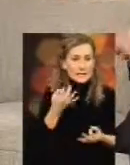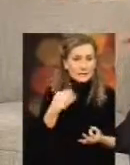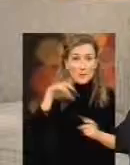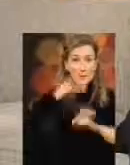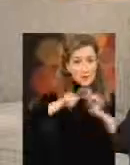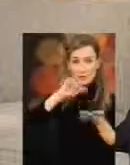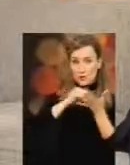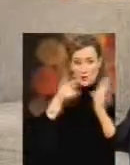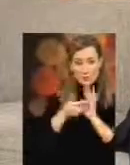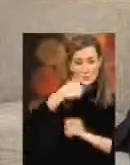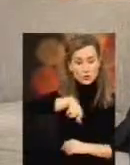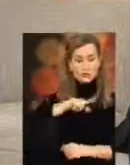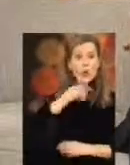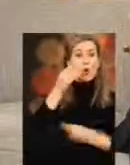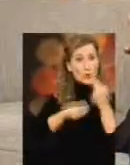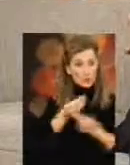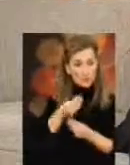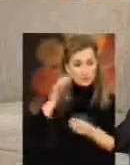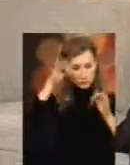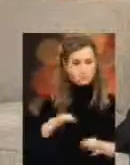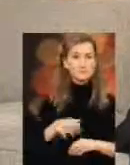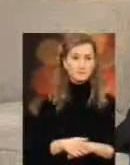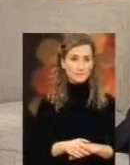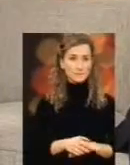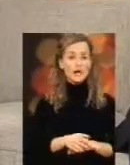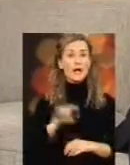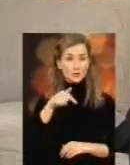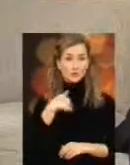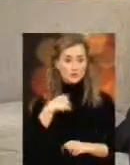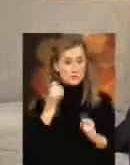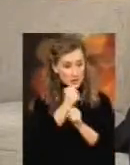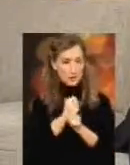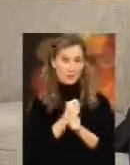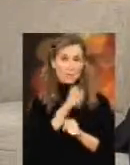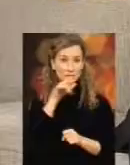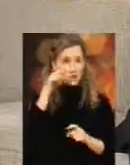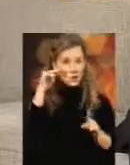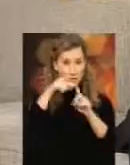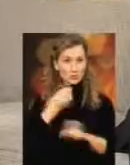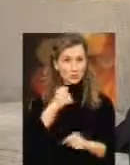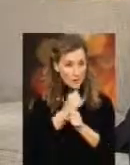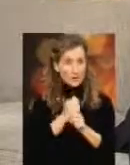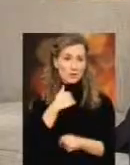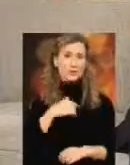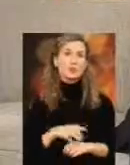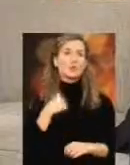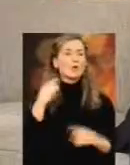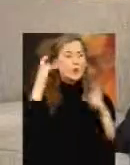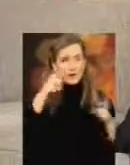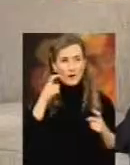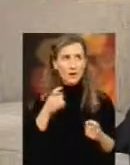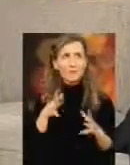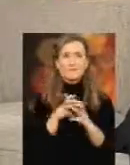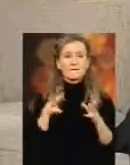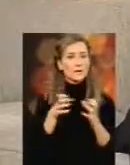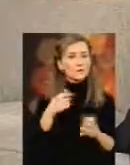es que solucionemos problemas, que seamos útiles, que seamos eficaces. Y a eso me dedico. Y lo hago además con fuerza